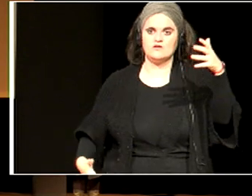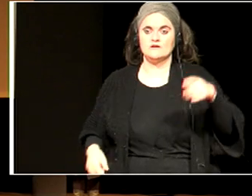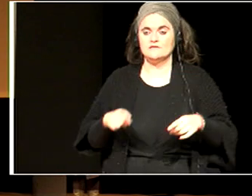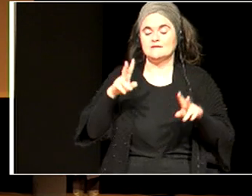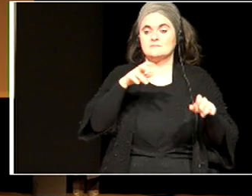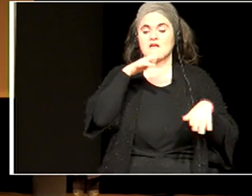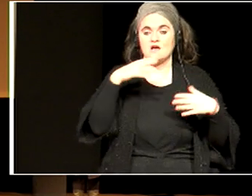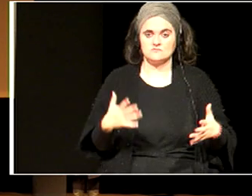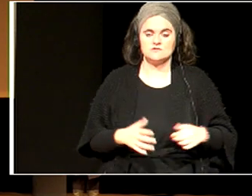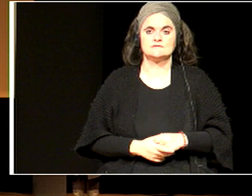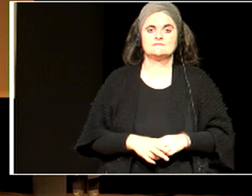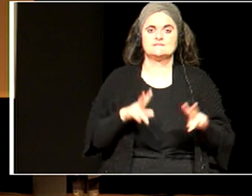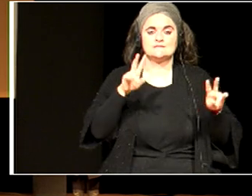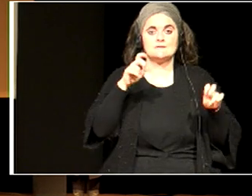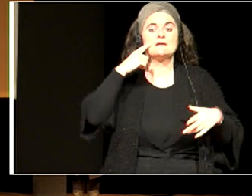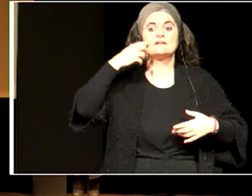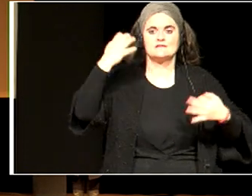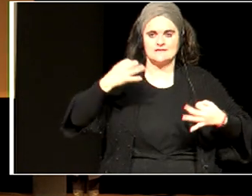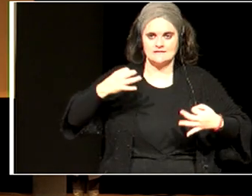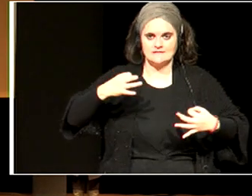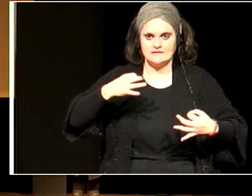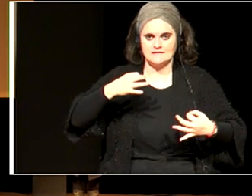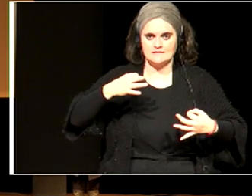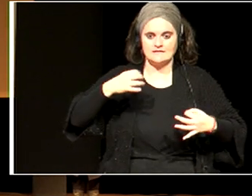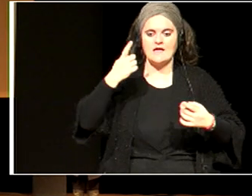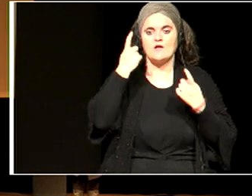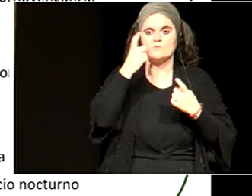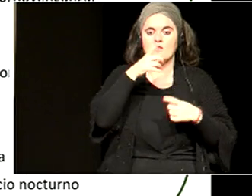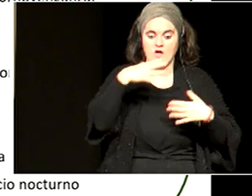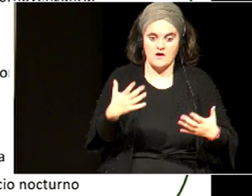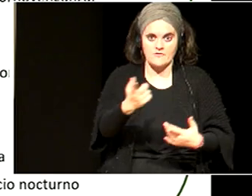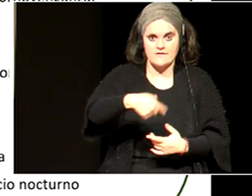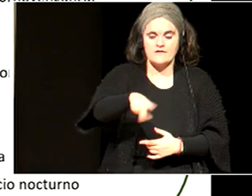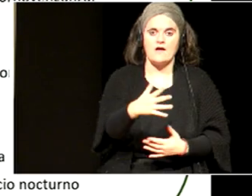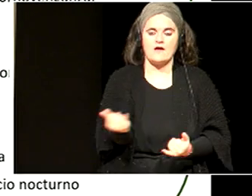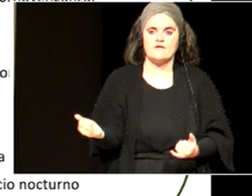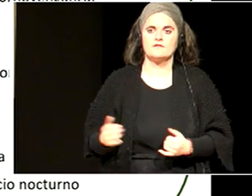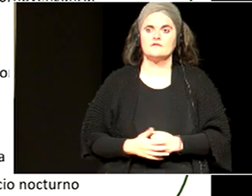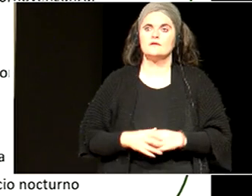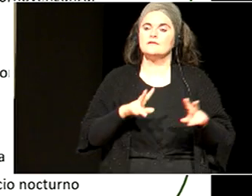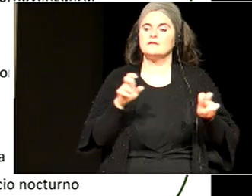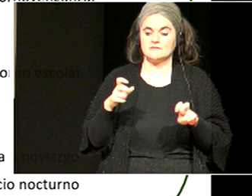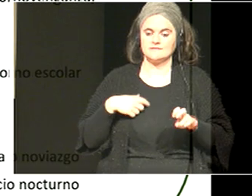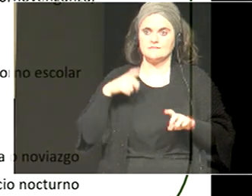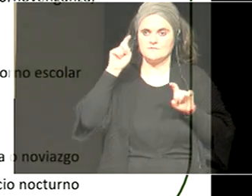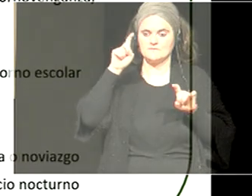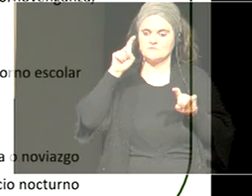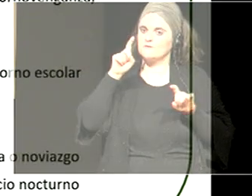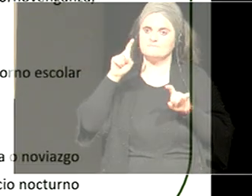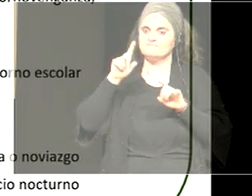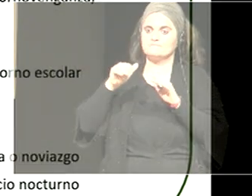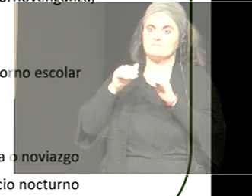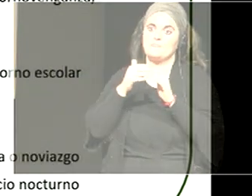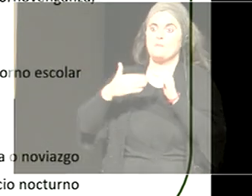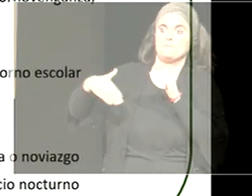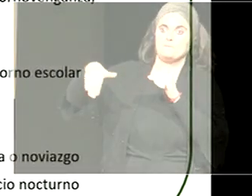temas de la realidad de nuestro alumnado temas que a veces nos superan al profesorado porque vivimos una